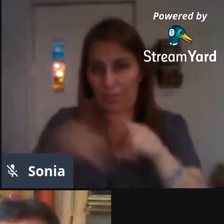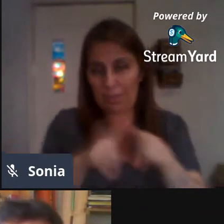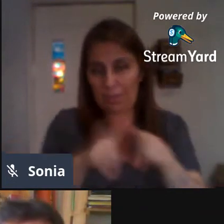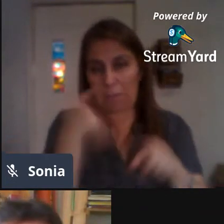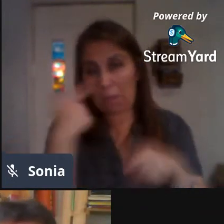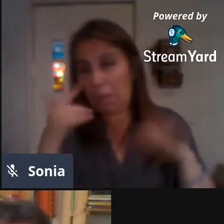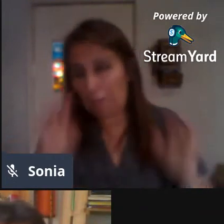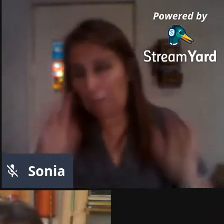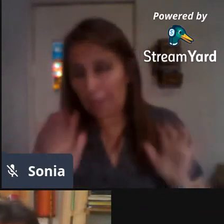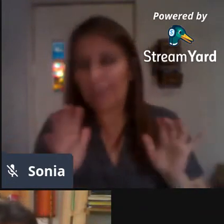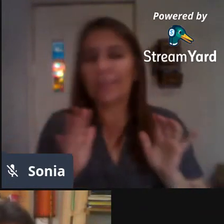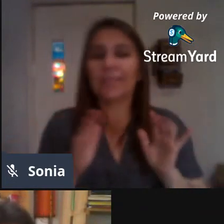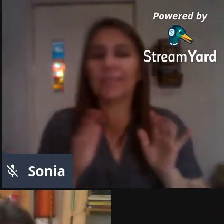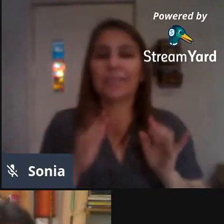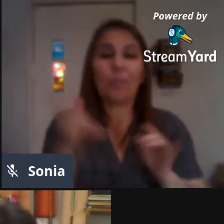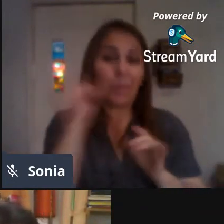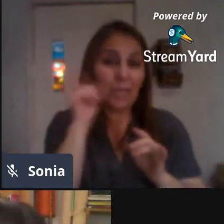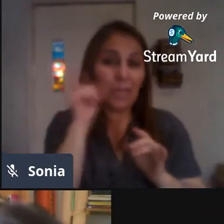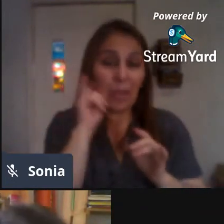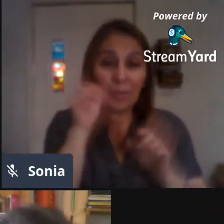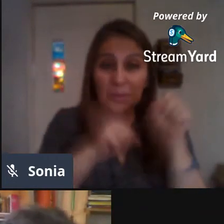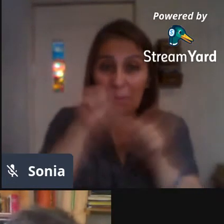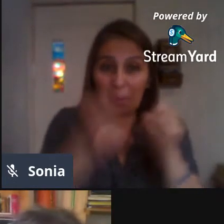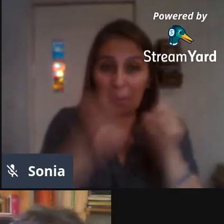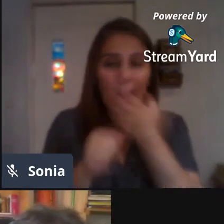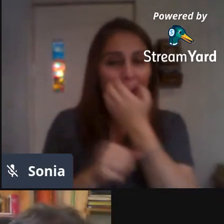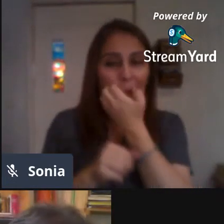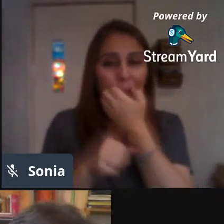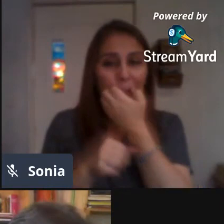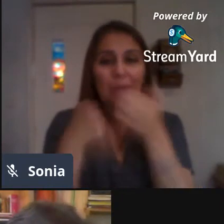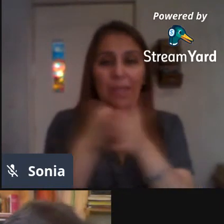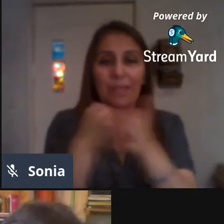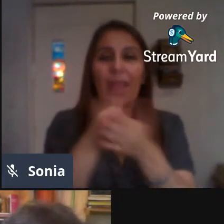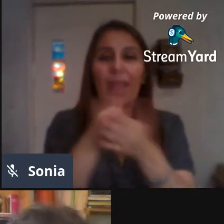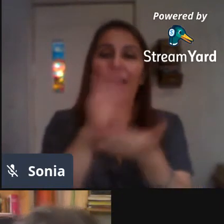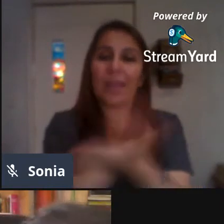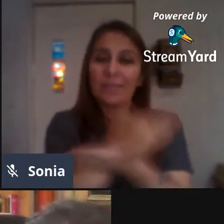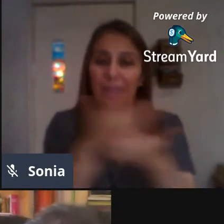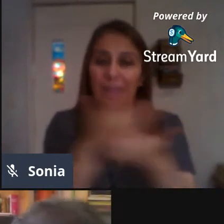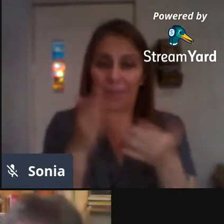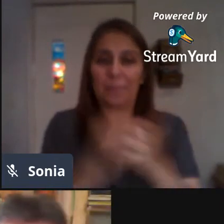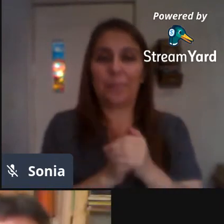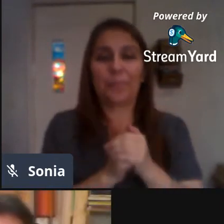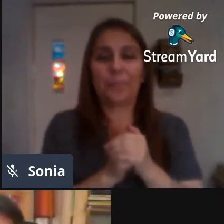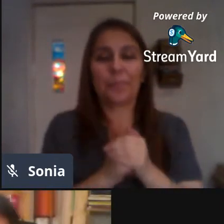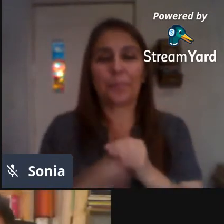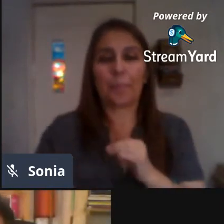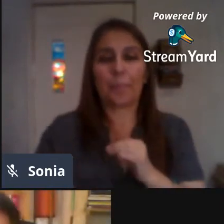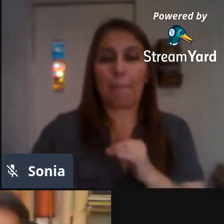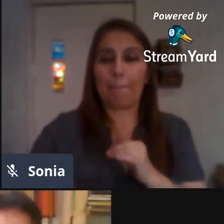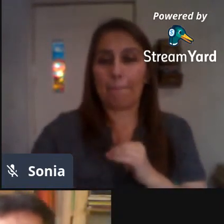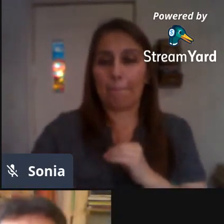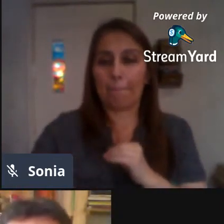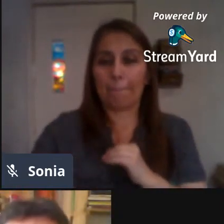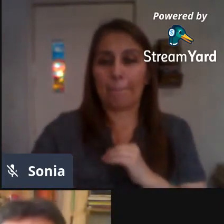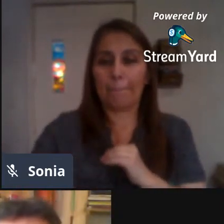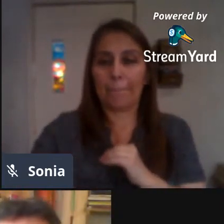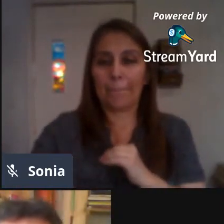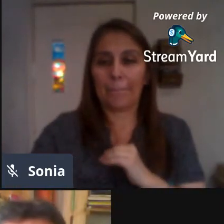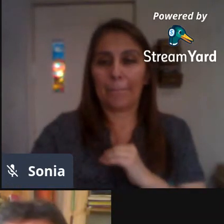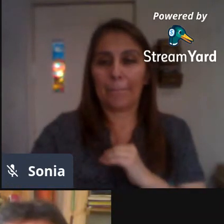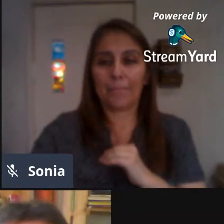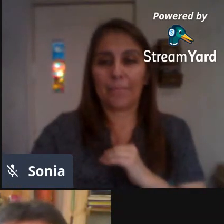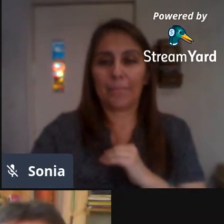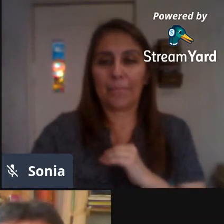sale ese aunque vamos a enfrentar a un compañero de perros sin raza que se llama leandro